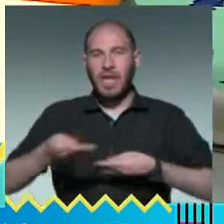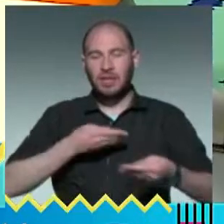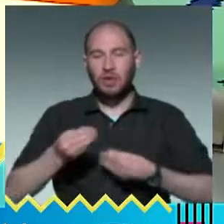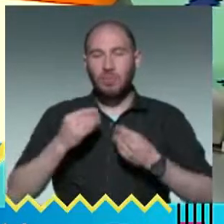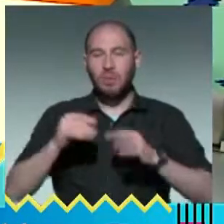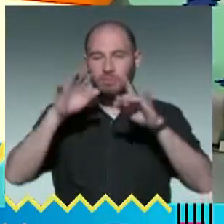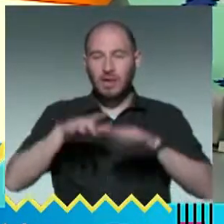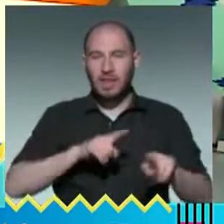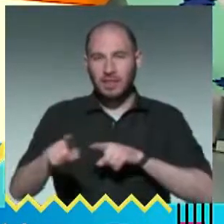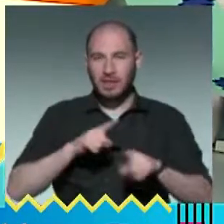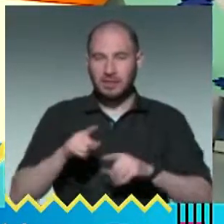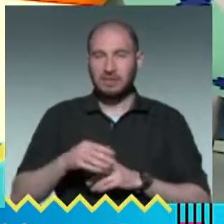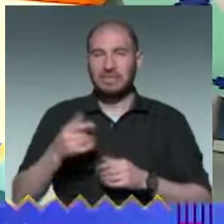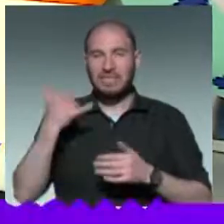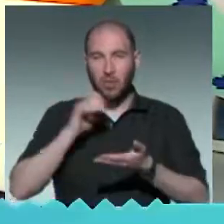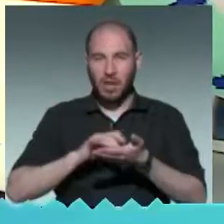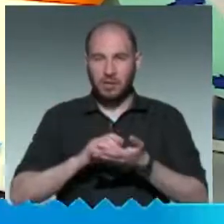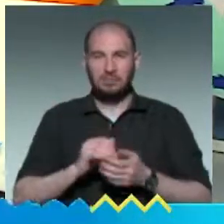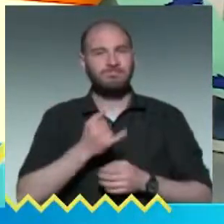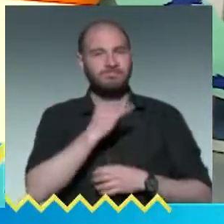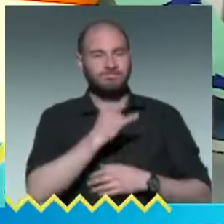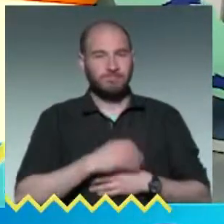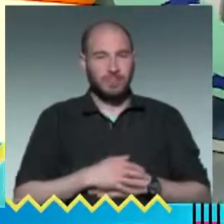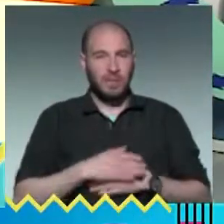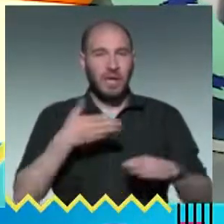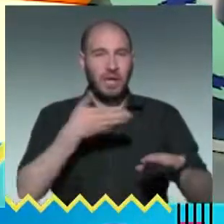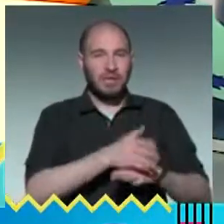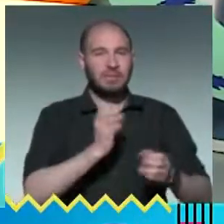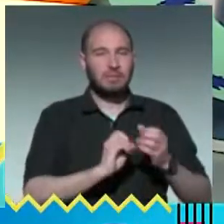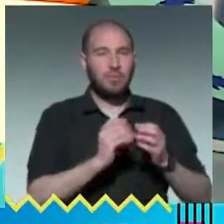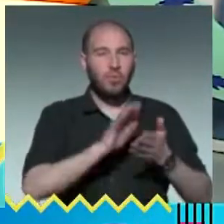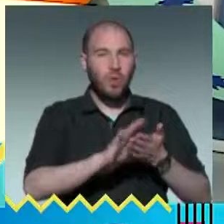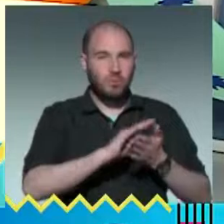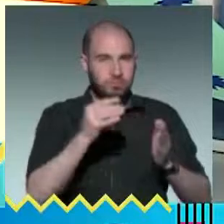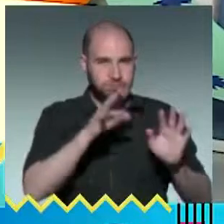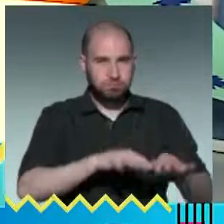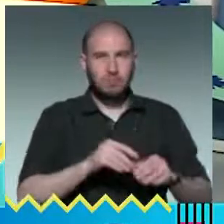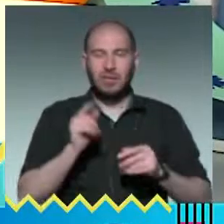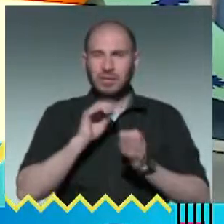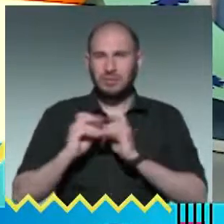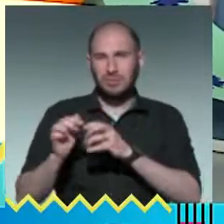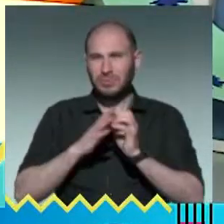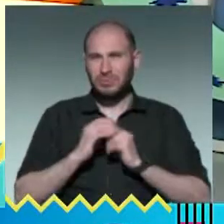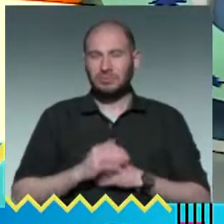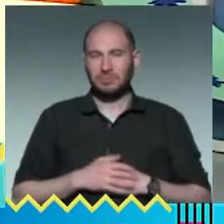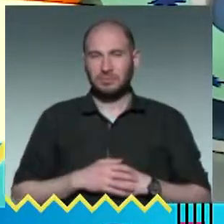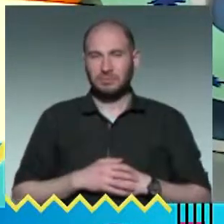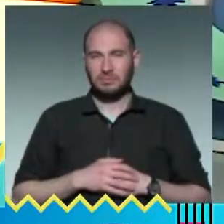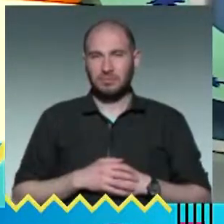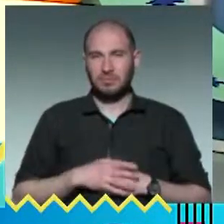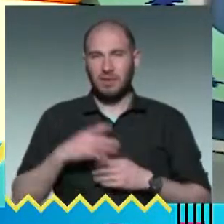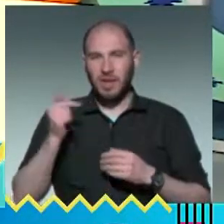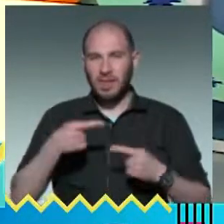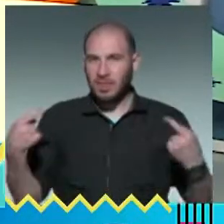través de una plataforma digital, a través del celular, por ejemplo. Exactamente, ingresan las nuevas plataformas virtuales. Eso generó una polémica en términos,